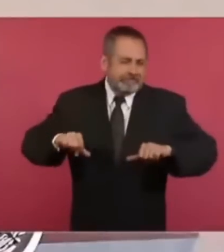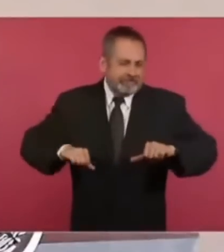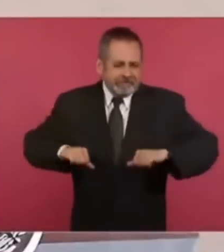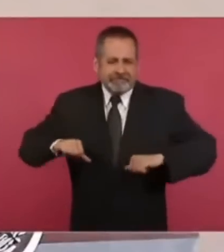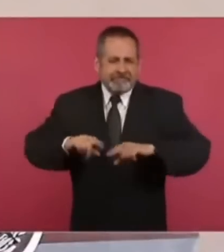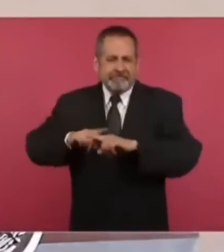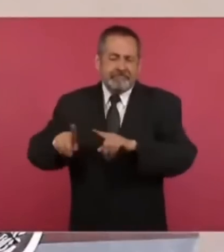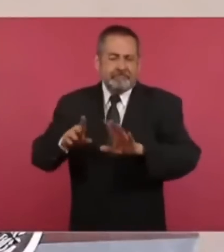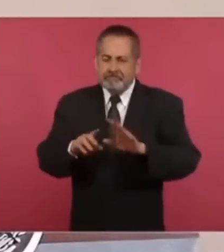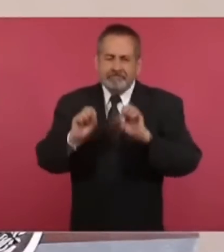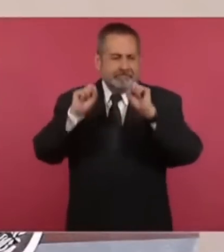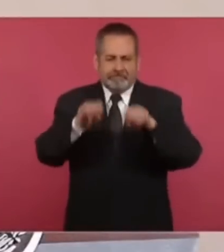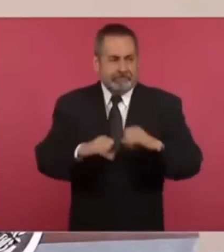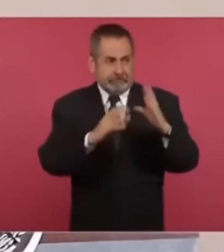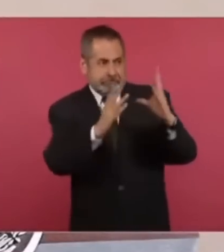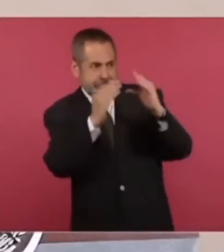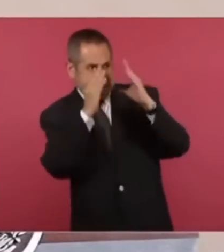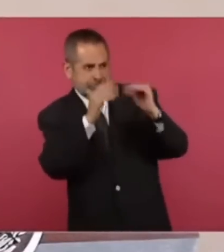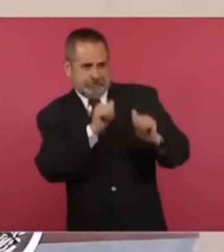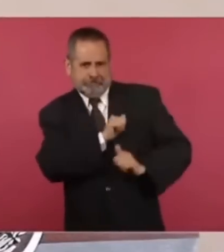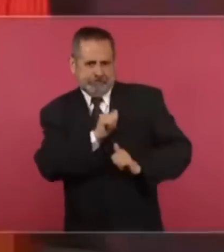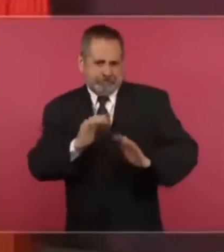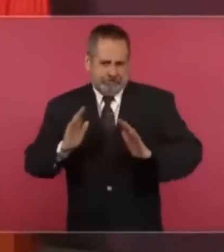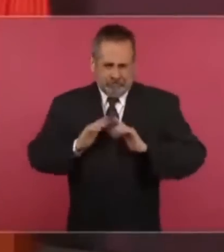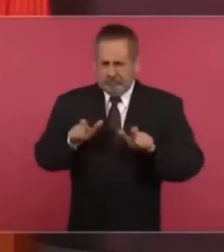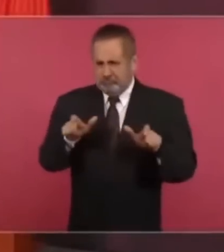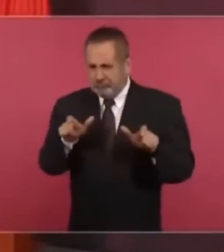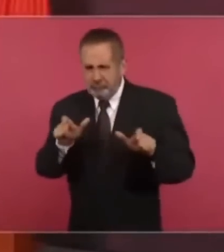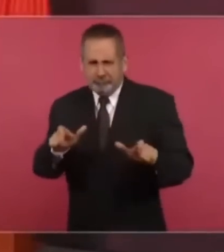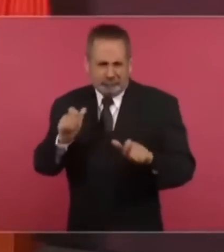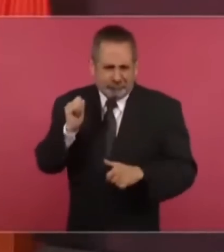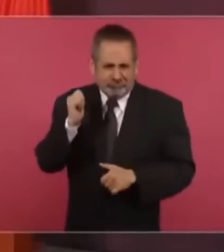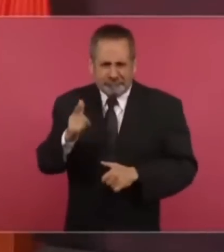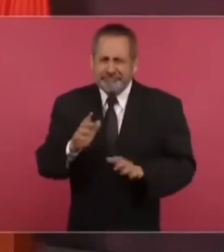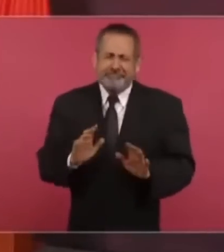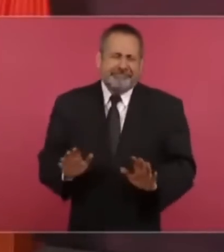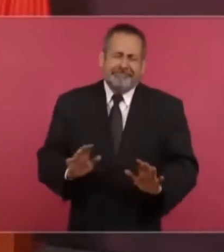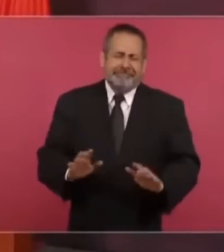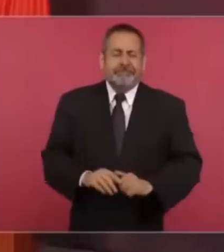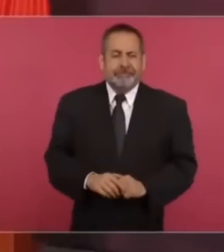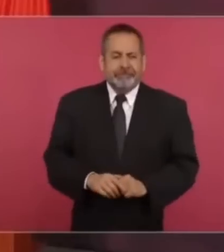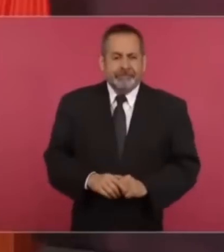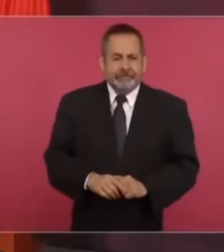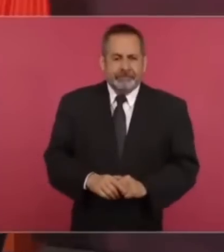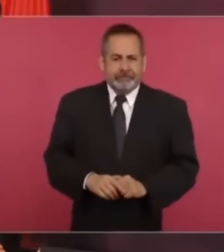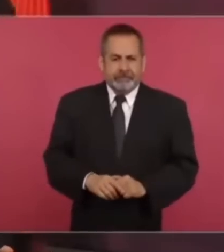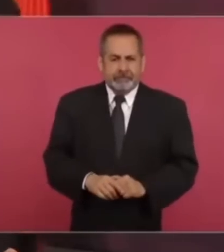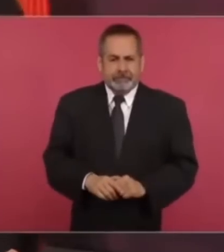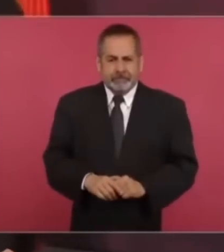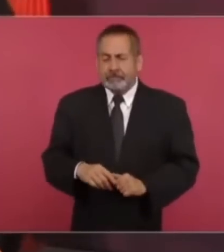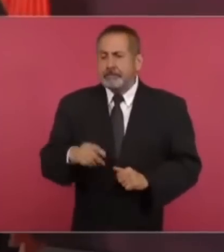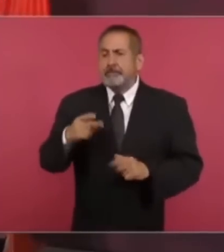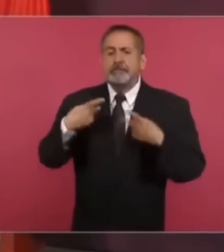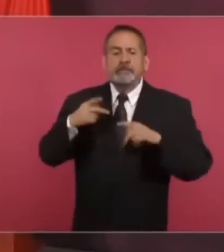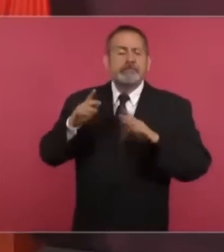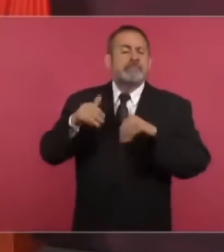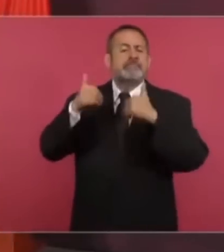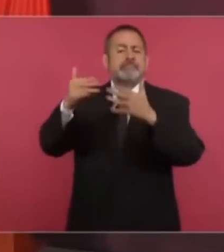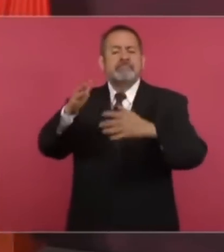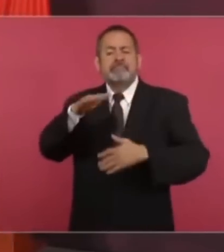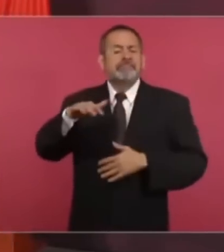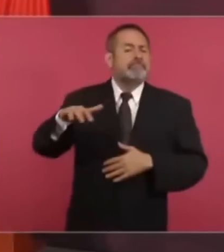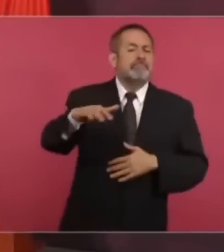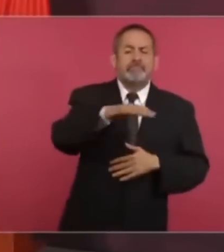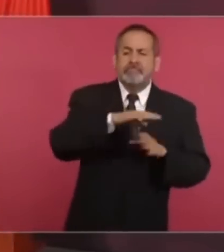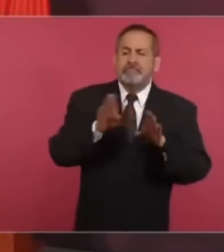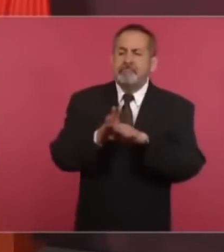actividades, pero sin un entrenamiento militar ni de ese tipo. ¿Y cómo se porta la gente con nosotros cuando vamos a la